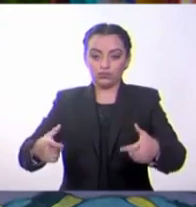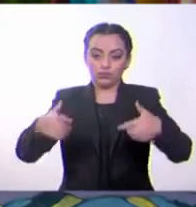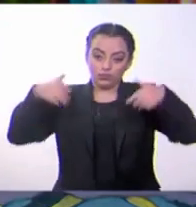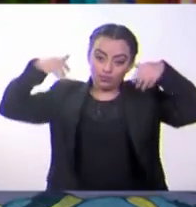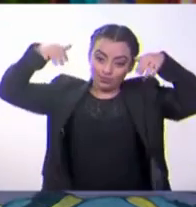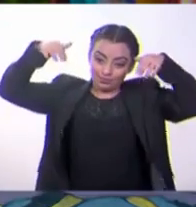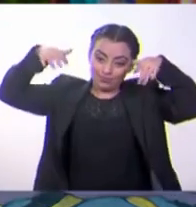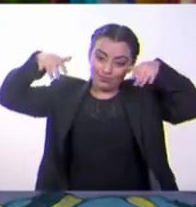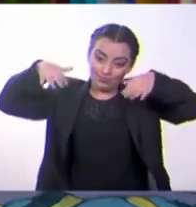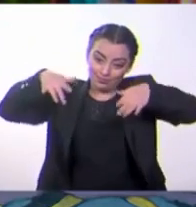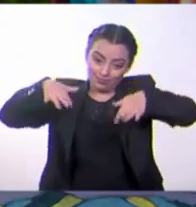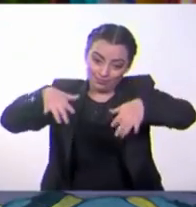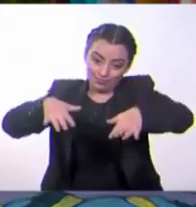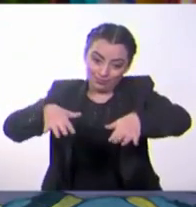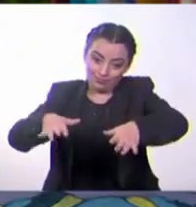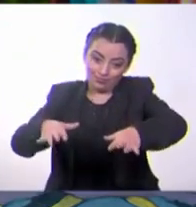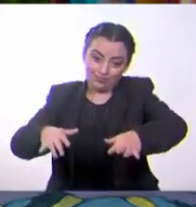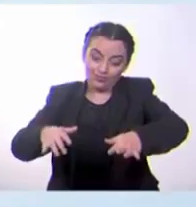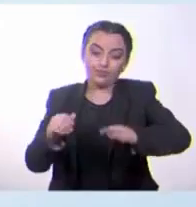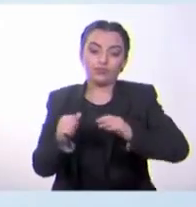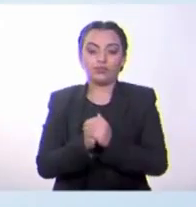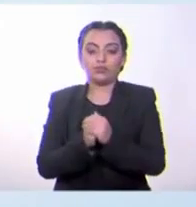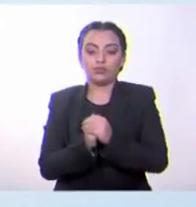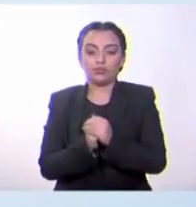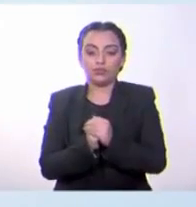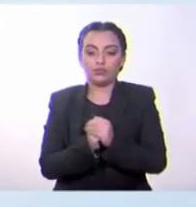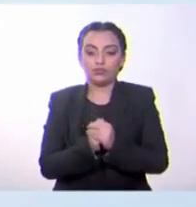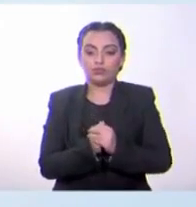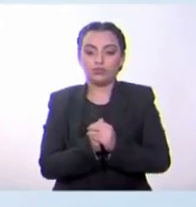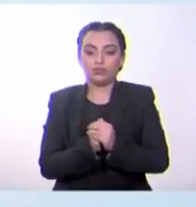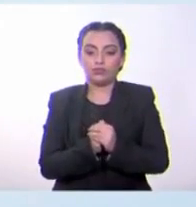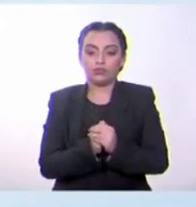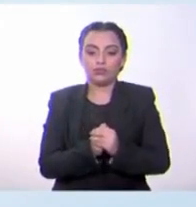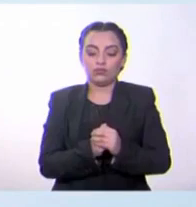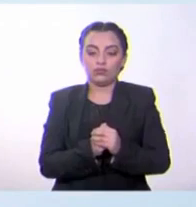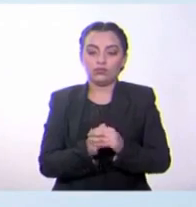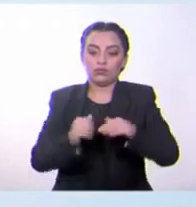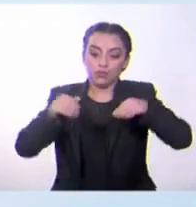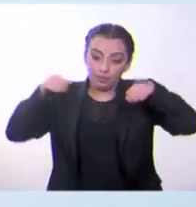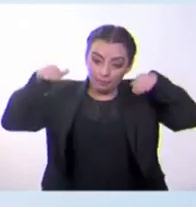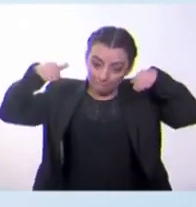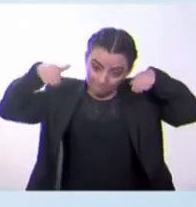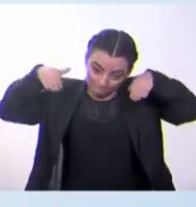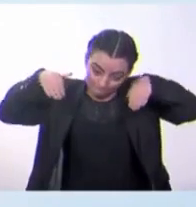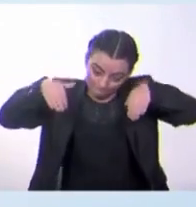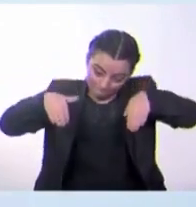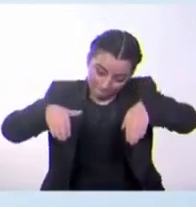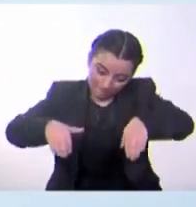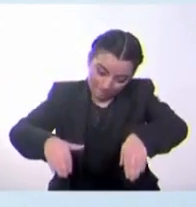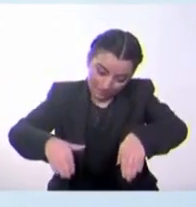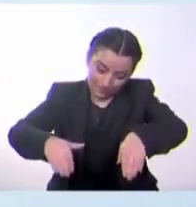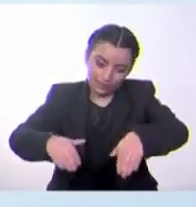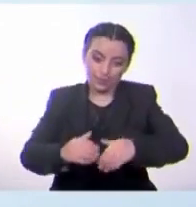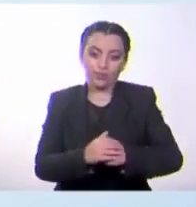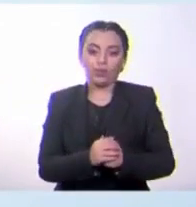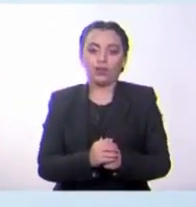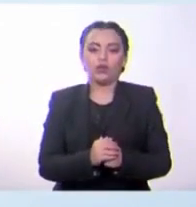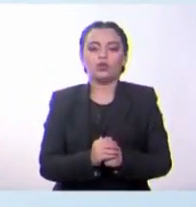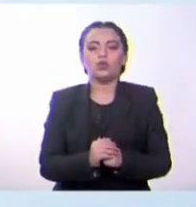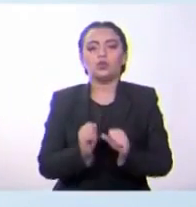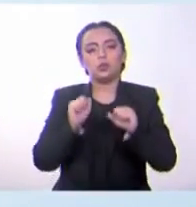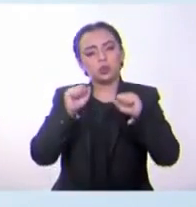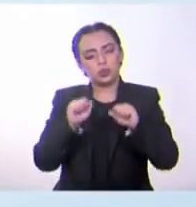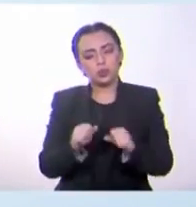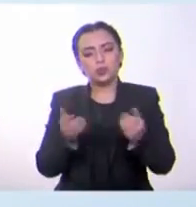en laderas. Levantemos las cajas Petri. Recuerda que tú puedes tener en tu casa cualquier recipiente, un